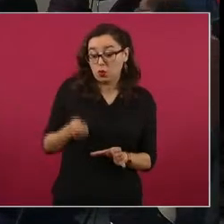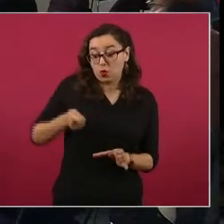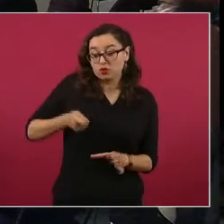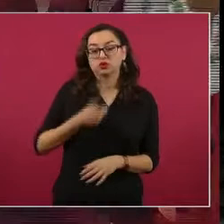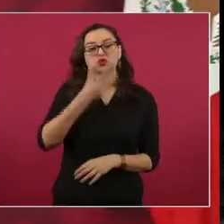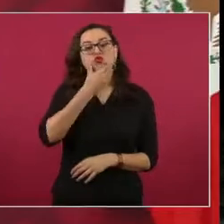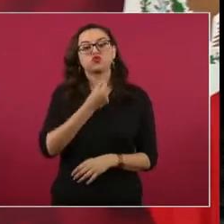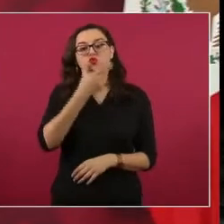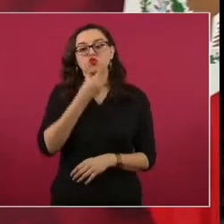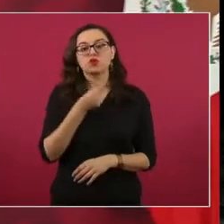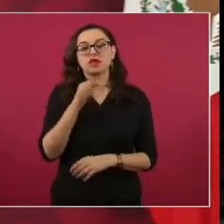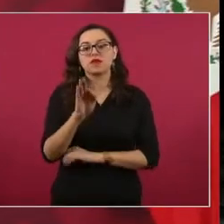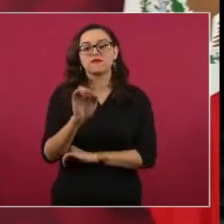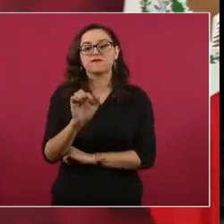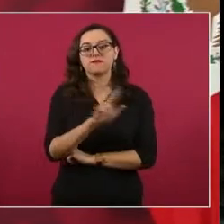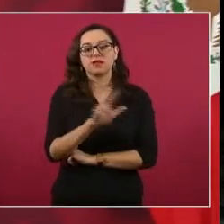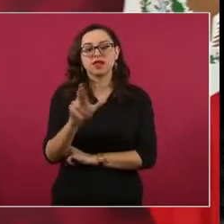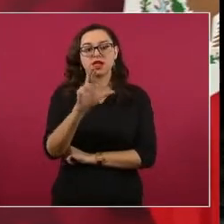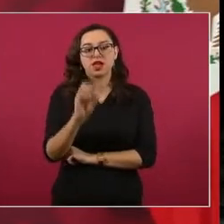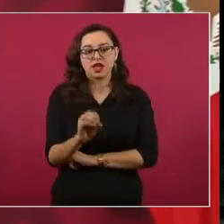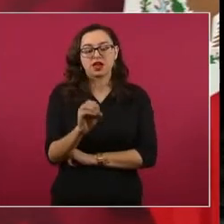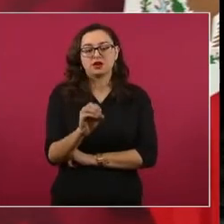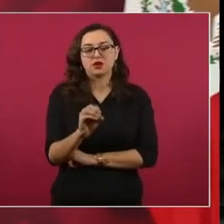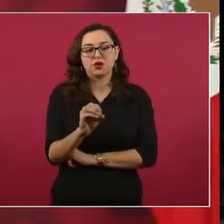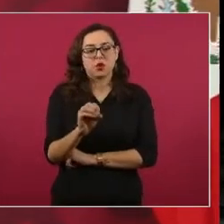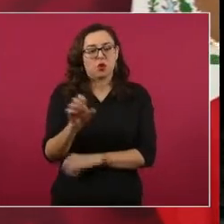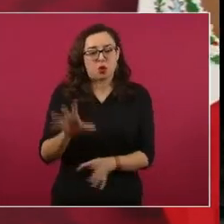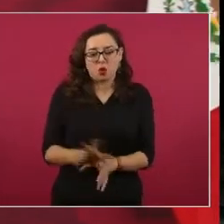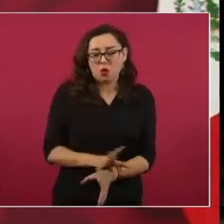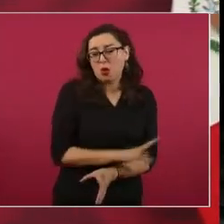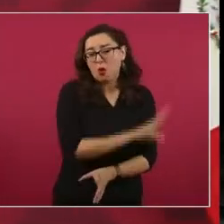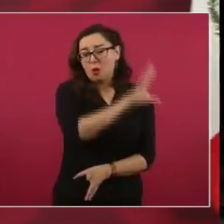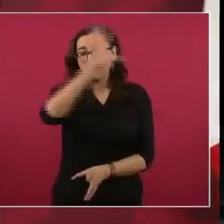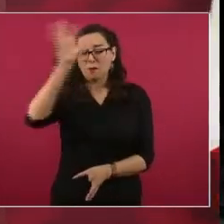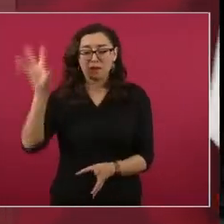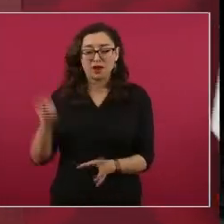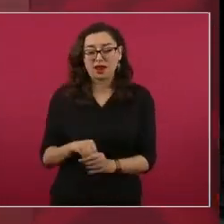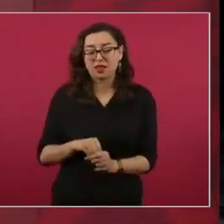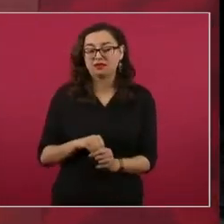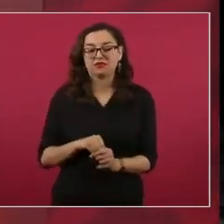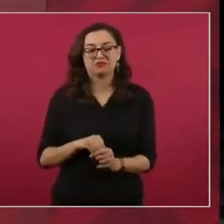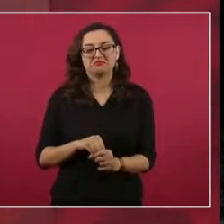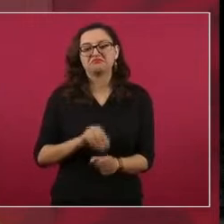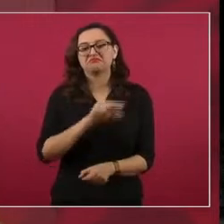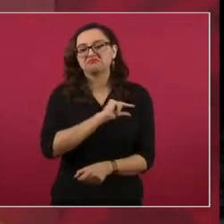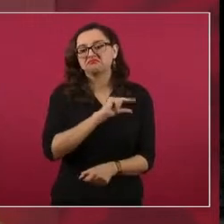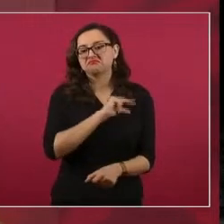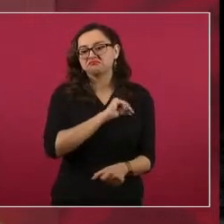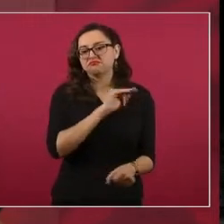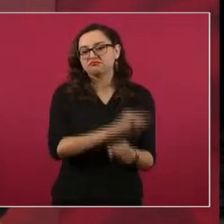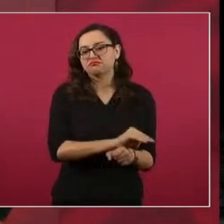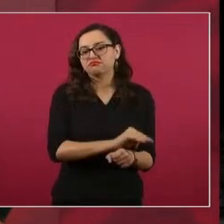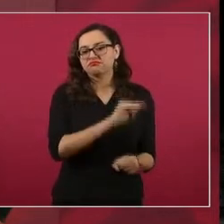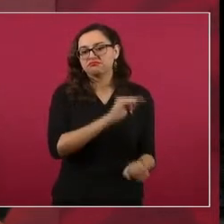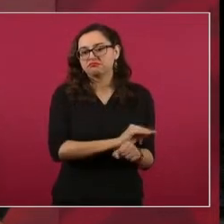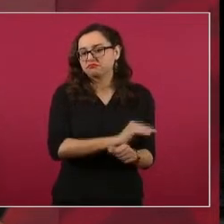está al servicio de las empresas particulares